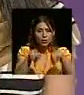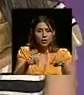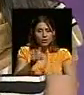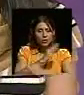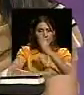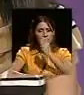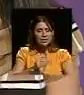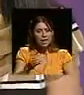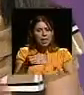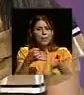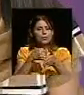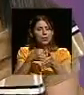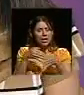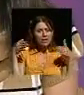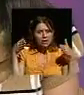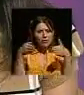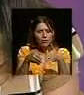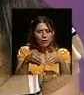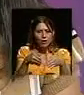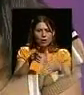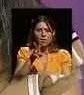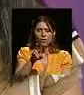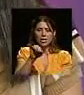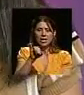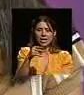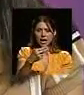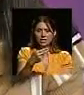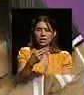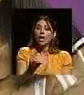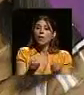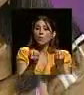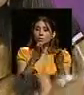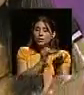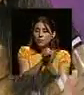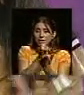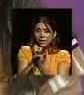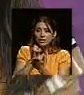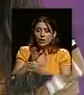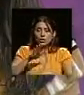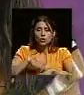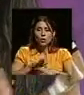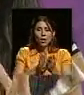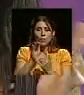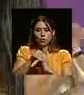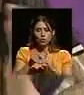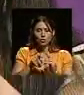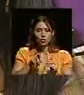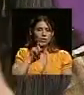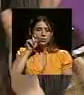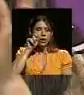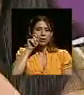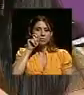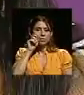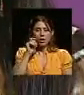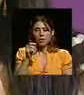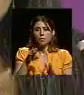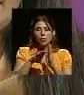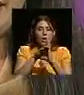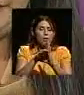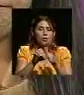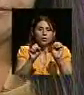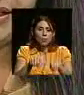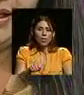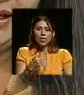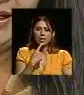al VIH. Hay diferentes investigaciones sobre abuso sexual, digamos, se puede decir, y yo me he encontrado en diferentes